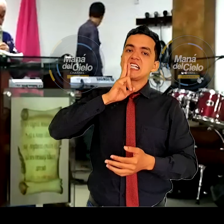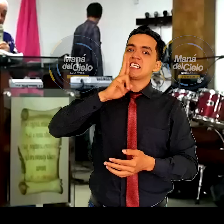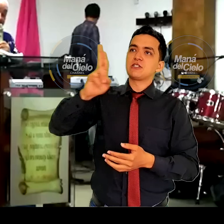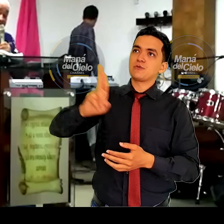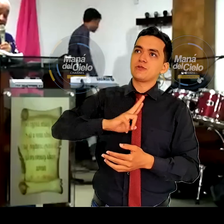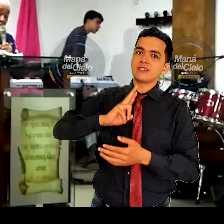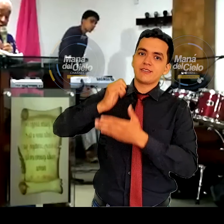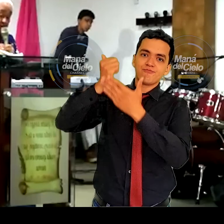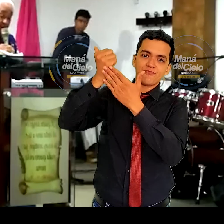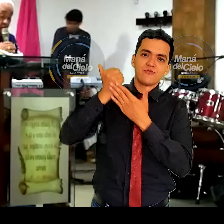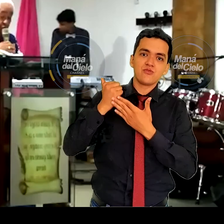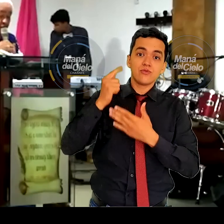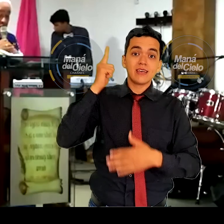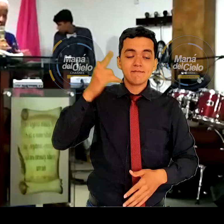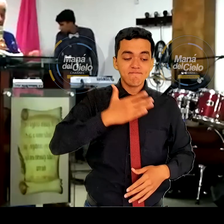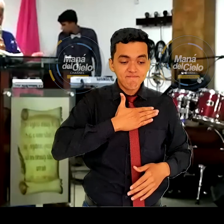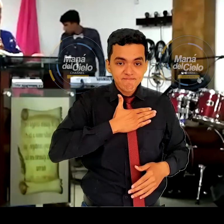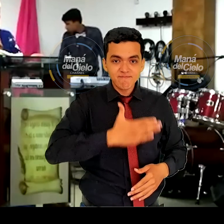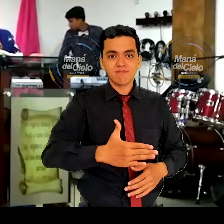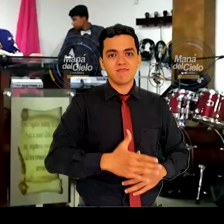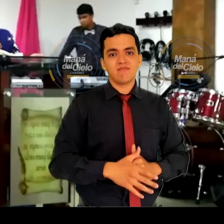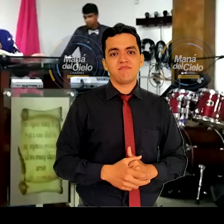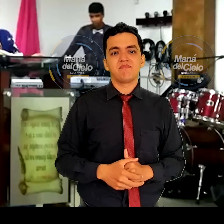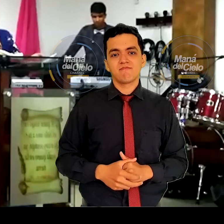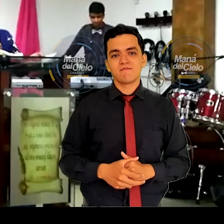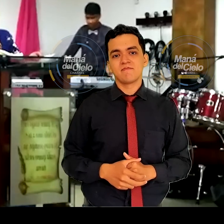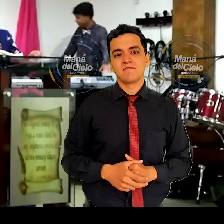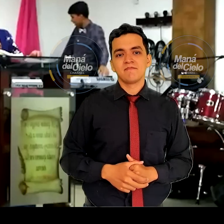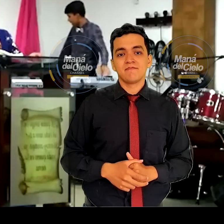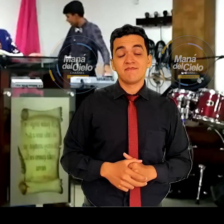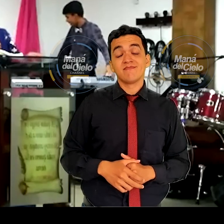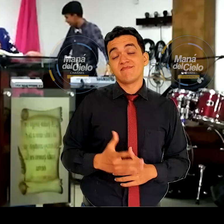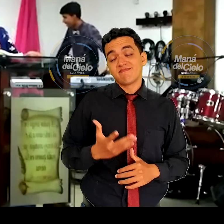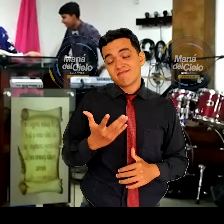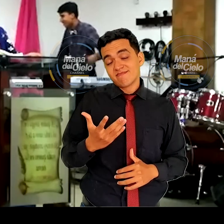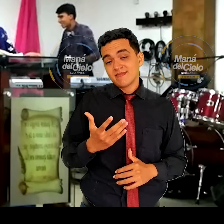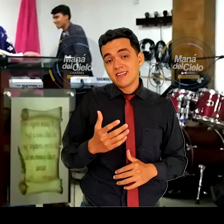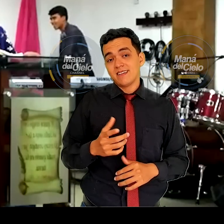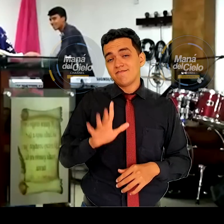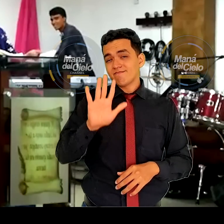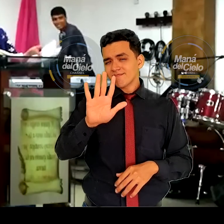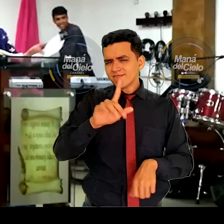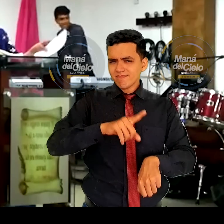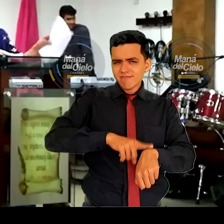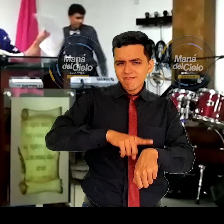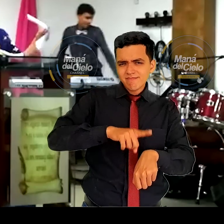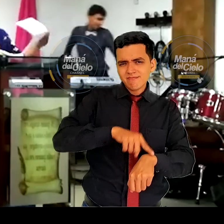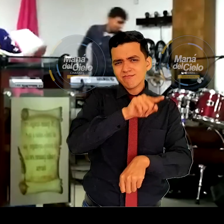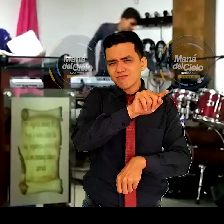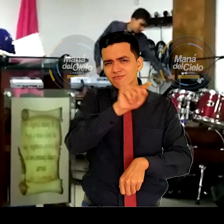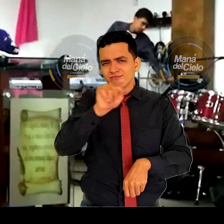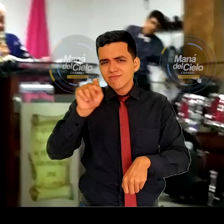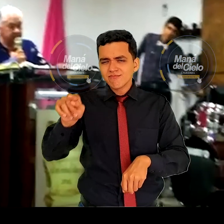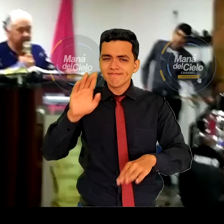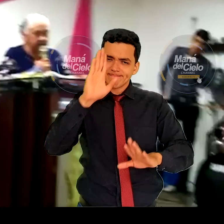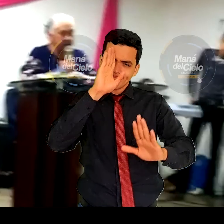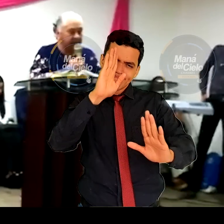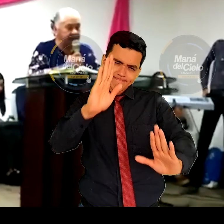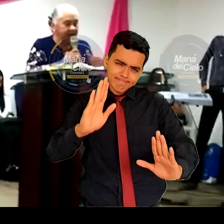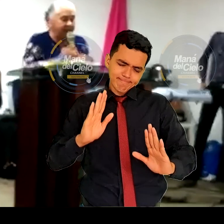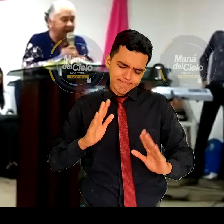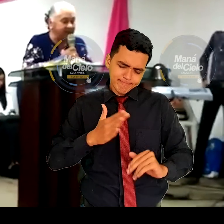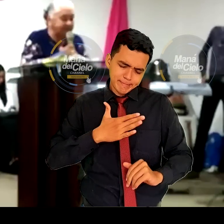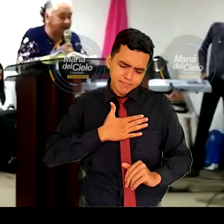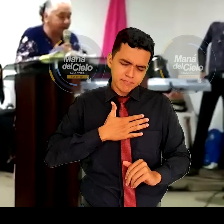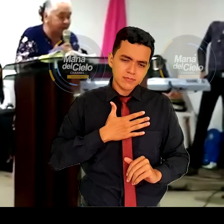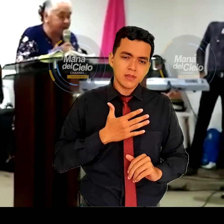Y yo quiero que en esta noche, hermanos, pudiésemos, y que ustedes me regalen un poco de su tiempo, porque